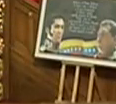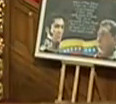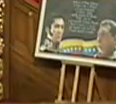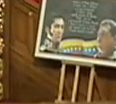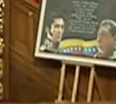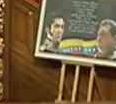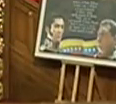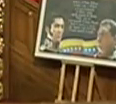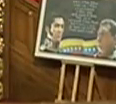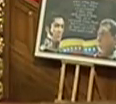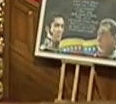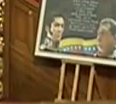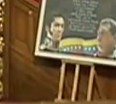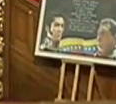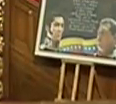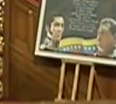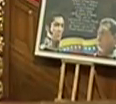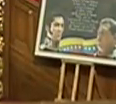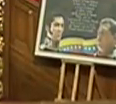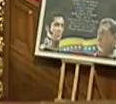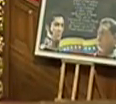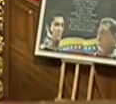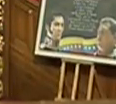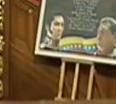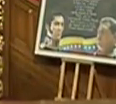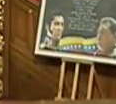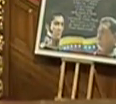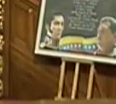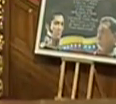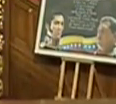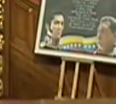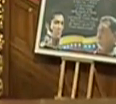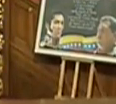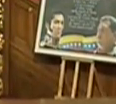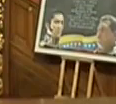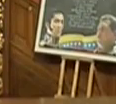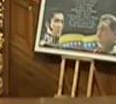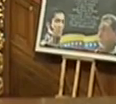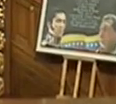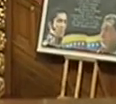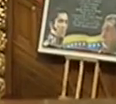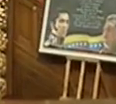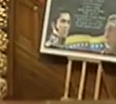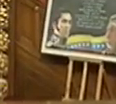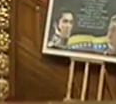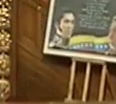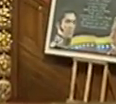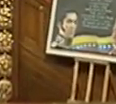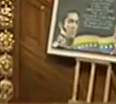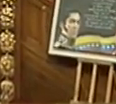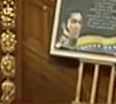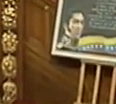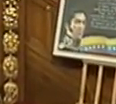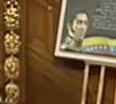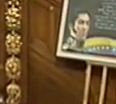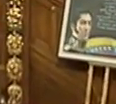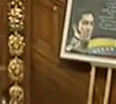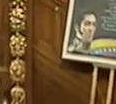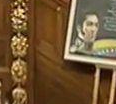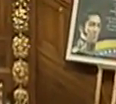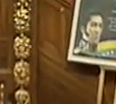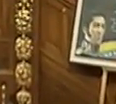sesión del día de hoy. En principio, en verdad, íbamos a hacer solo la sesión para un homenaje a un venezolano